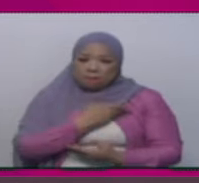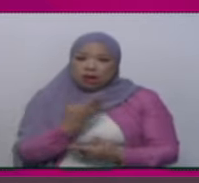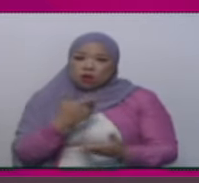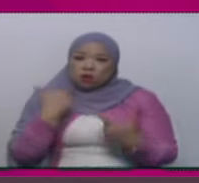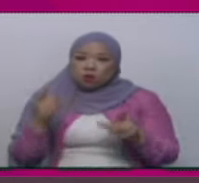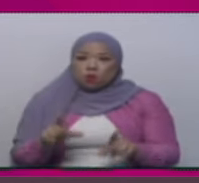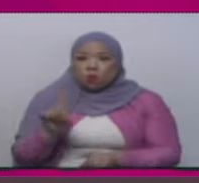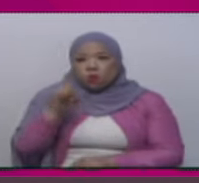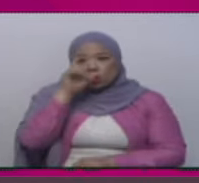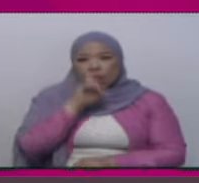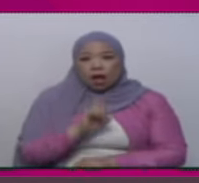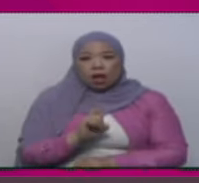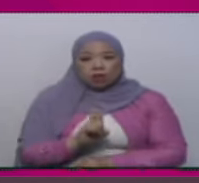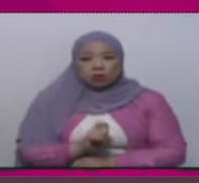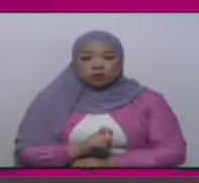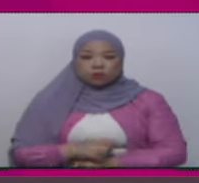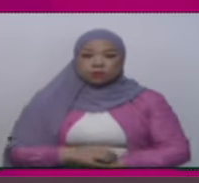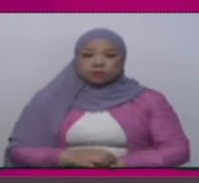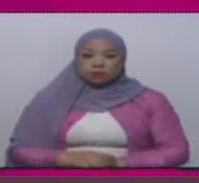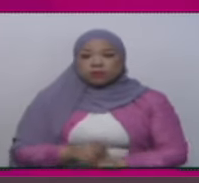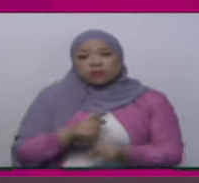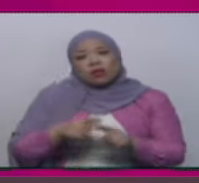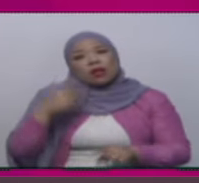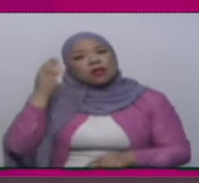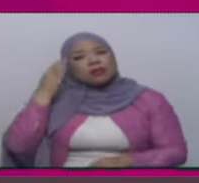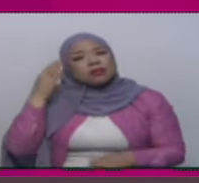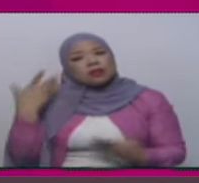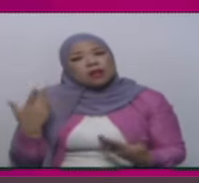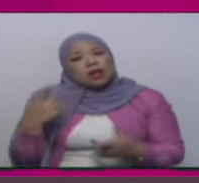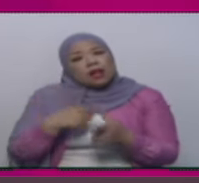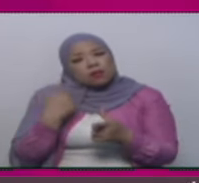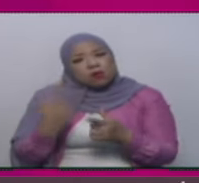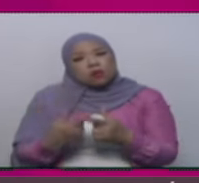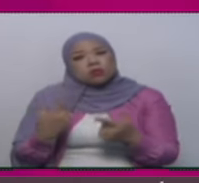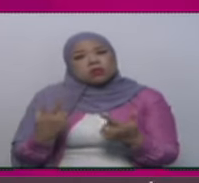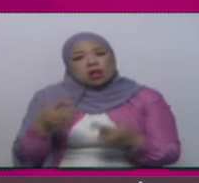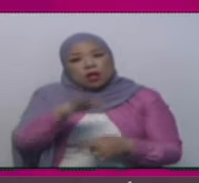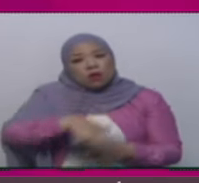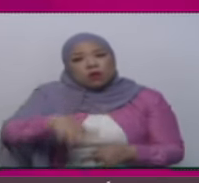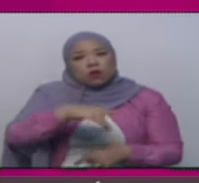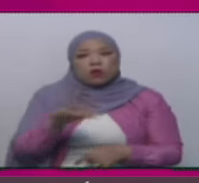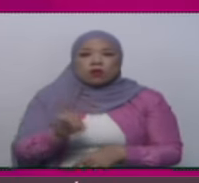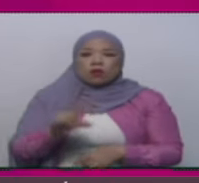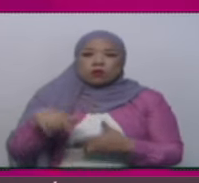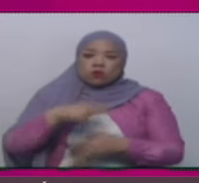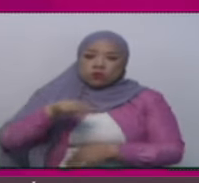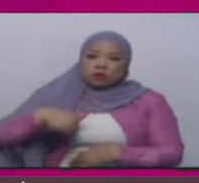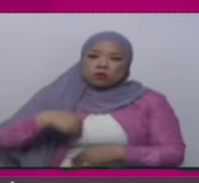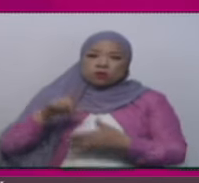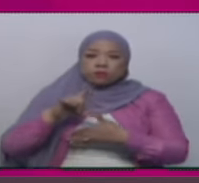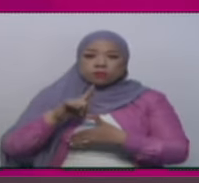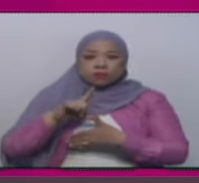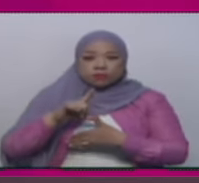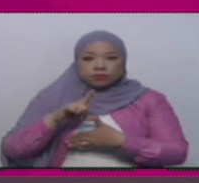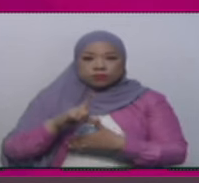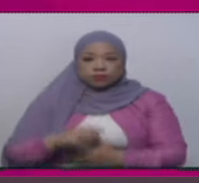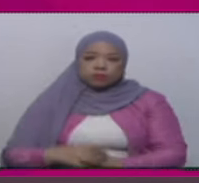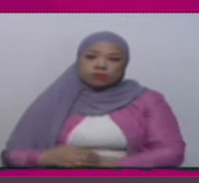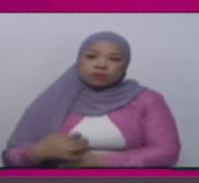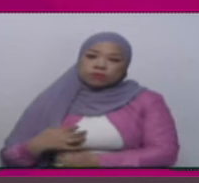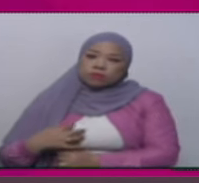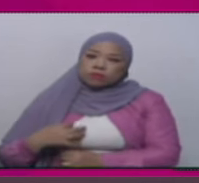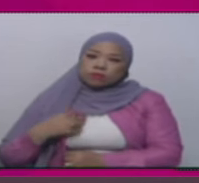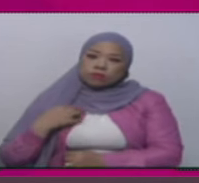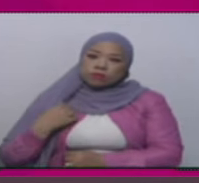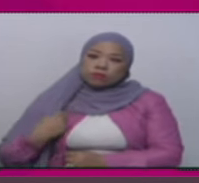año, pero también saber qué estaría ocurriendo entonces en la región nuestra América. Fíjate, este